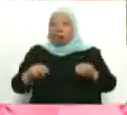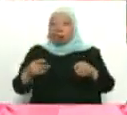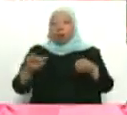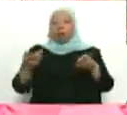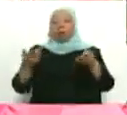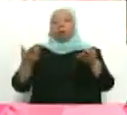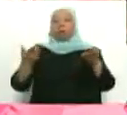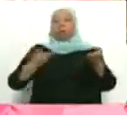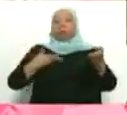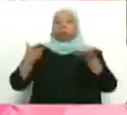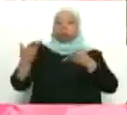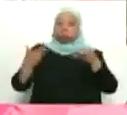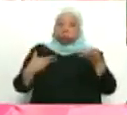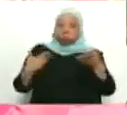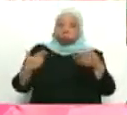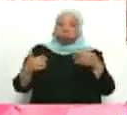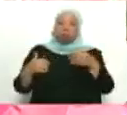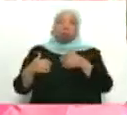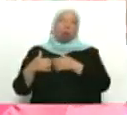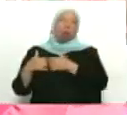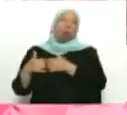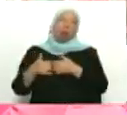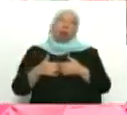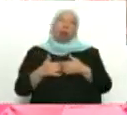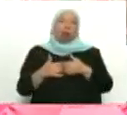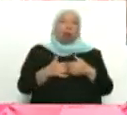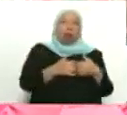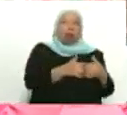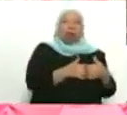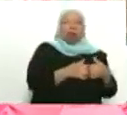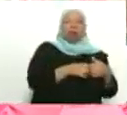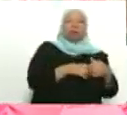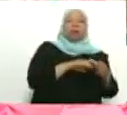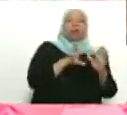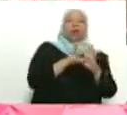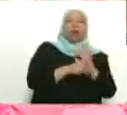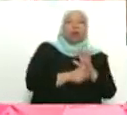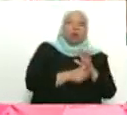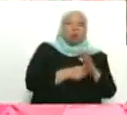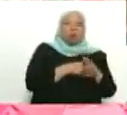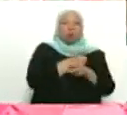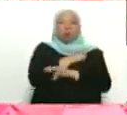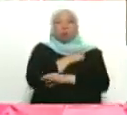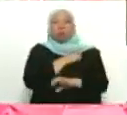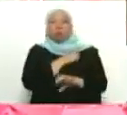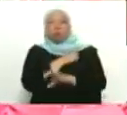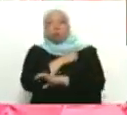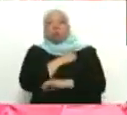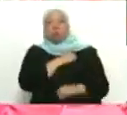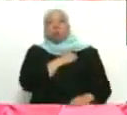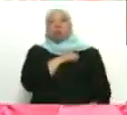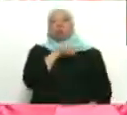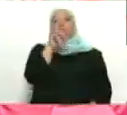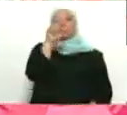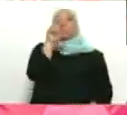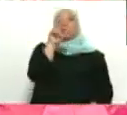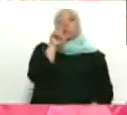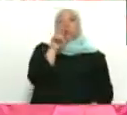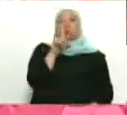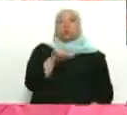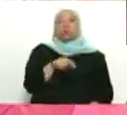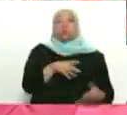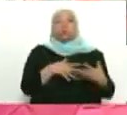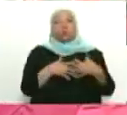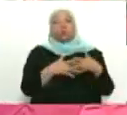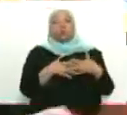bloqueos, persecuciones, atropellos, amenazas diarias del imperialismo. ¿Y quiénes han